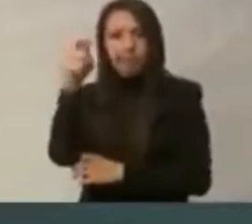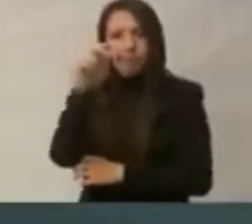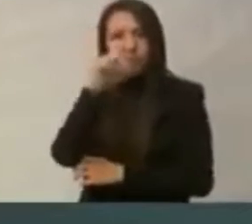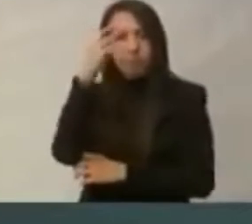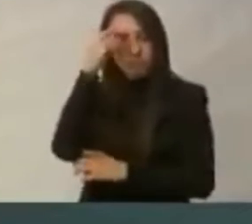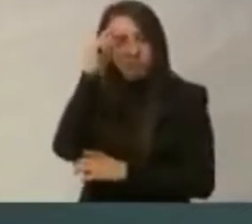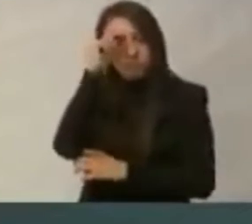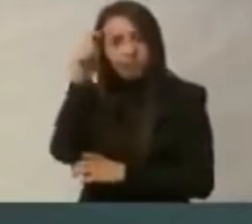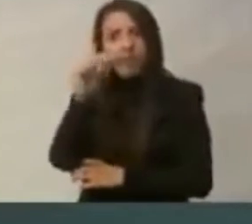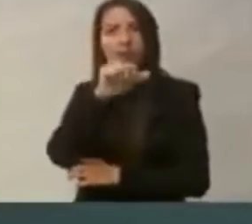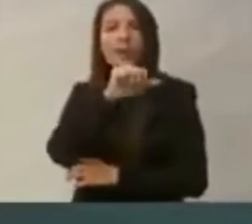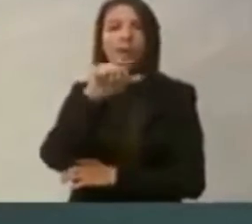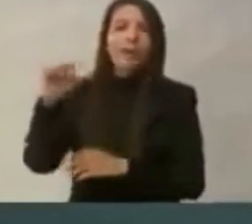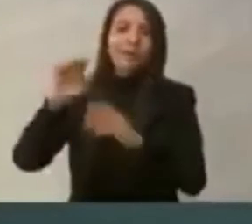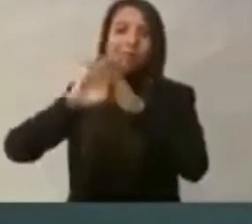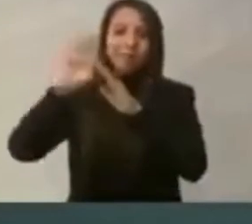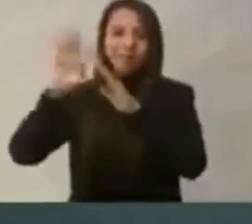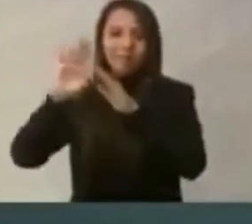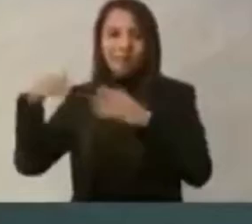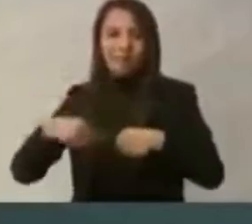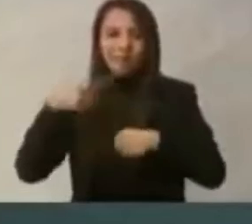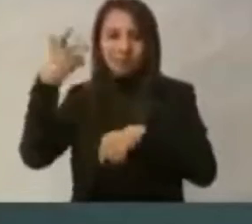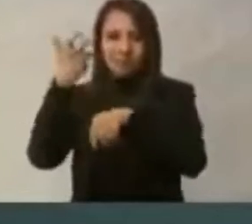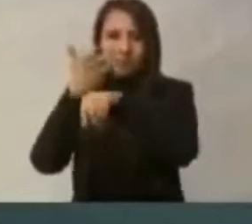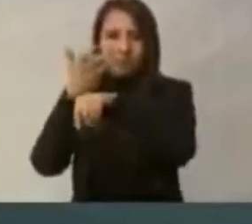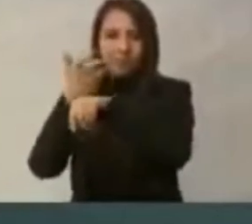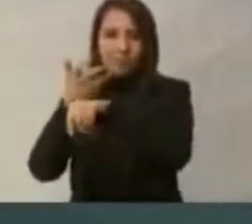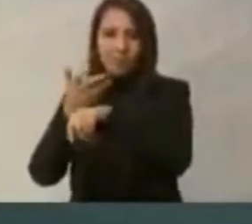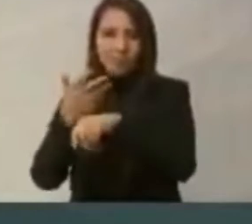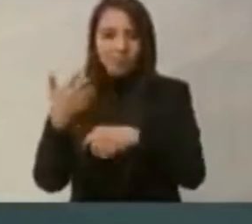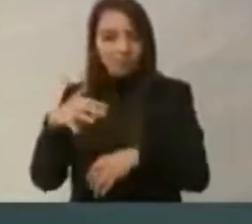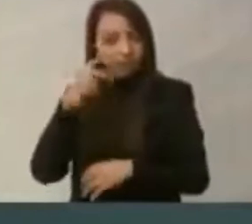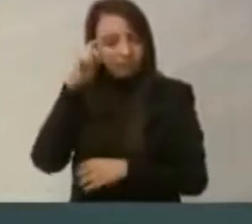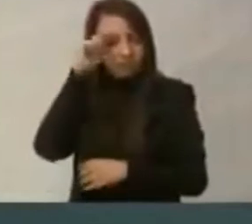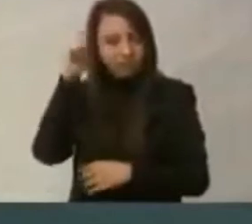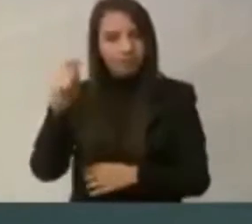migrantes. Vamos también